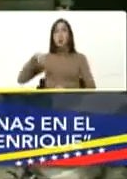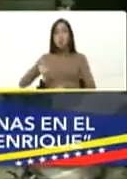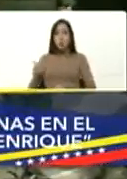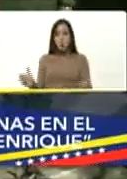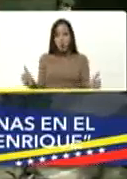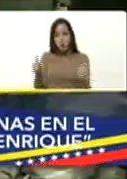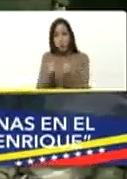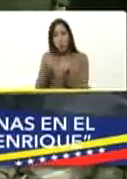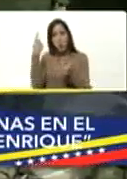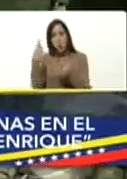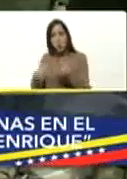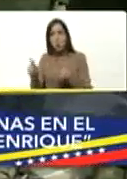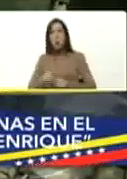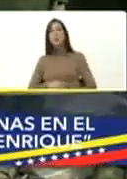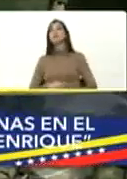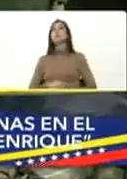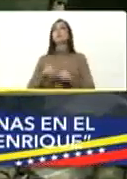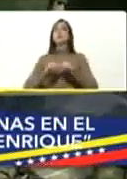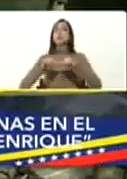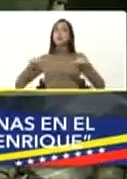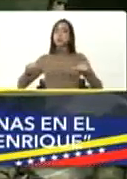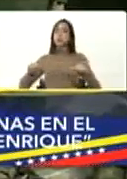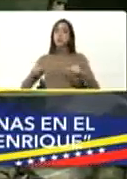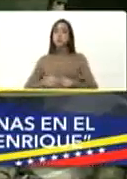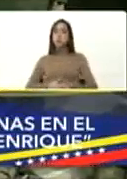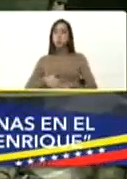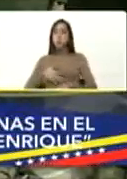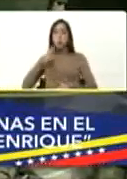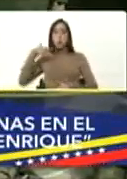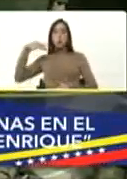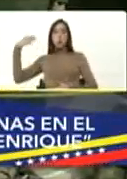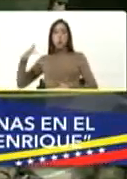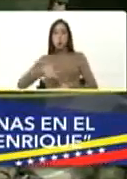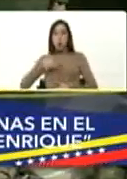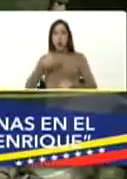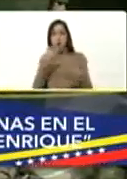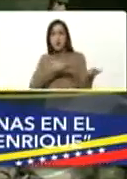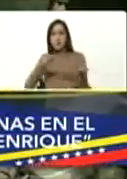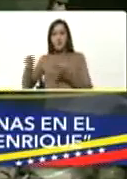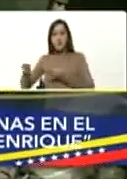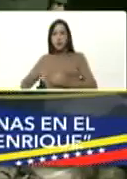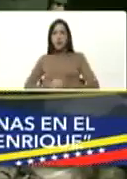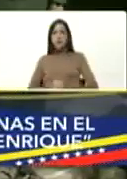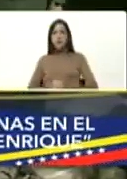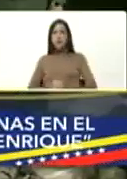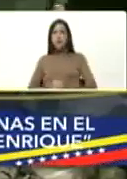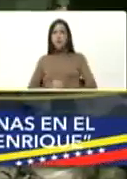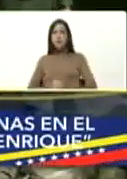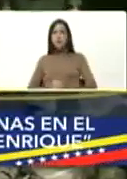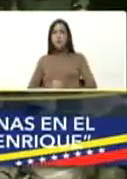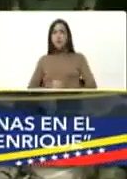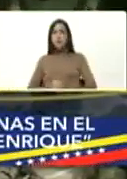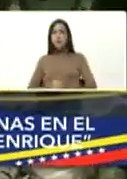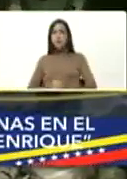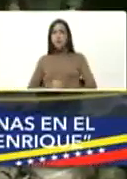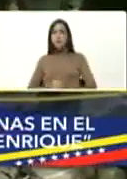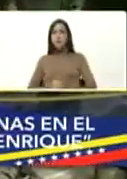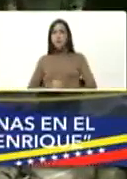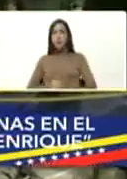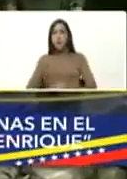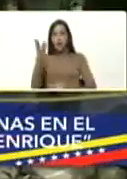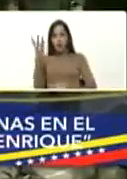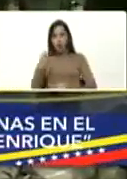con otro gran hito que nos enorgullece invitarle a usted a hacer este conteo regresivo para